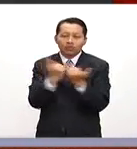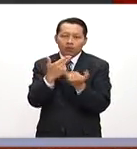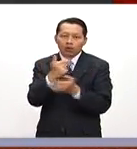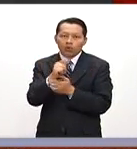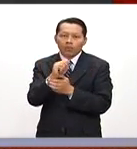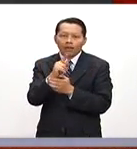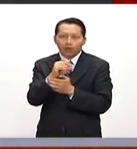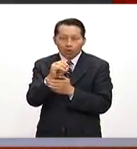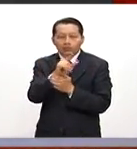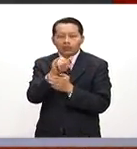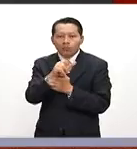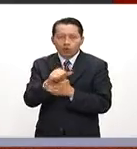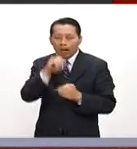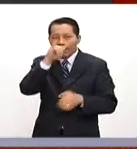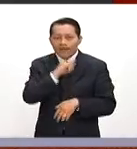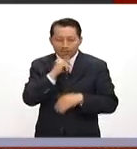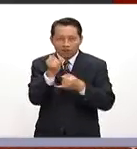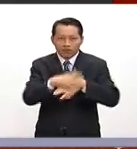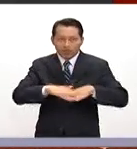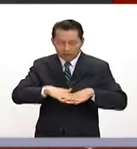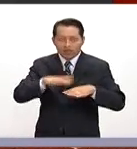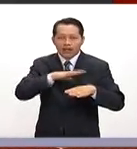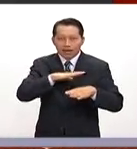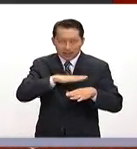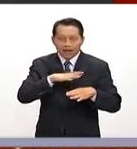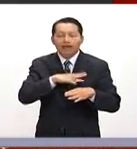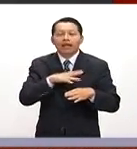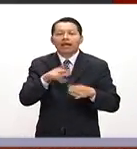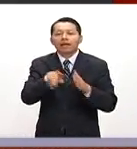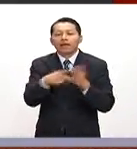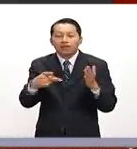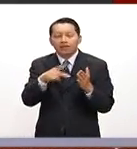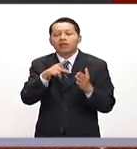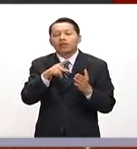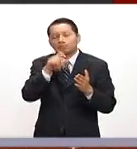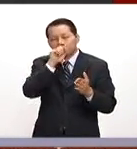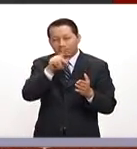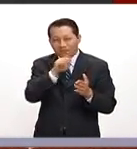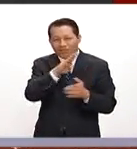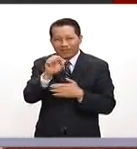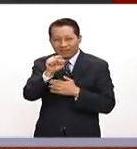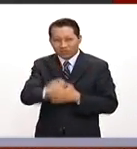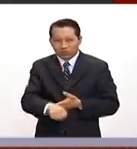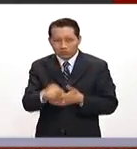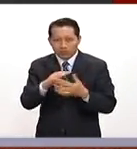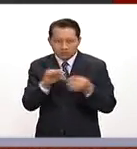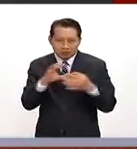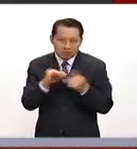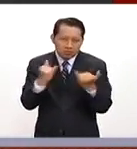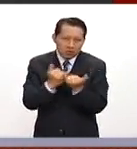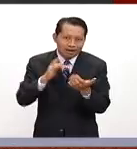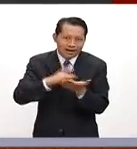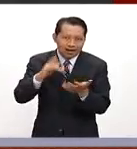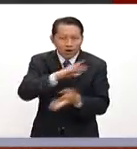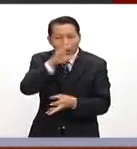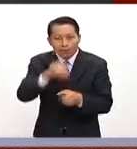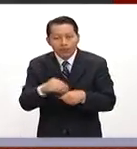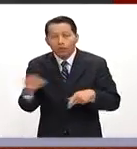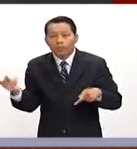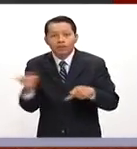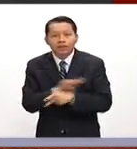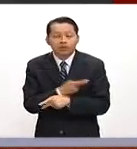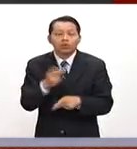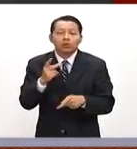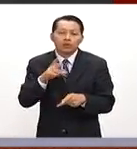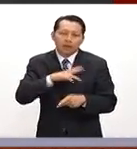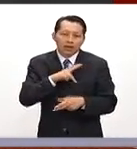Humberto Zamora, él es jefe de información del diario Sud Californiano. Gracias, como siempre, por este panorama completo de lo que se